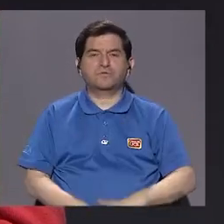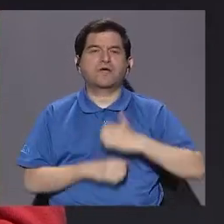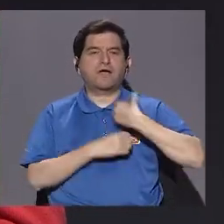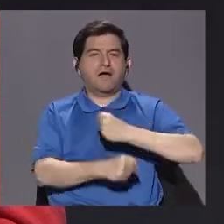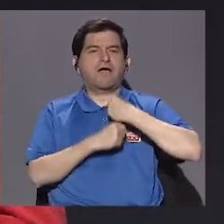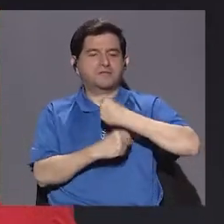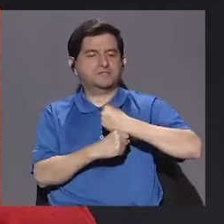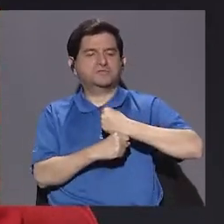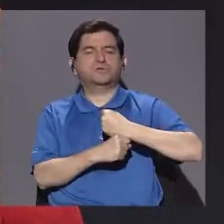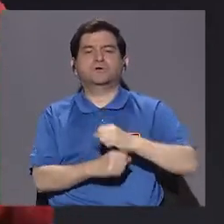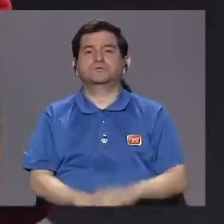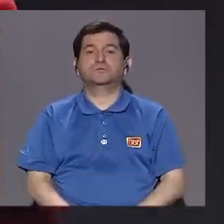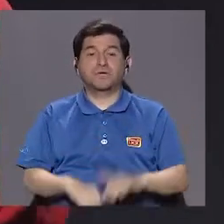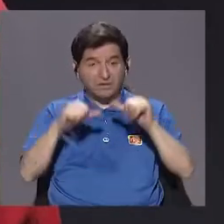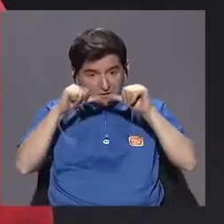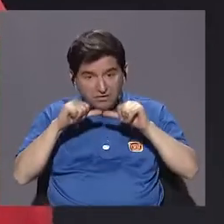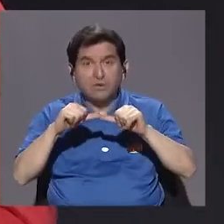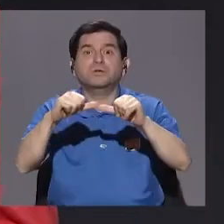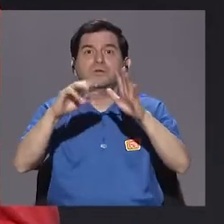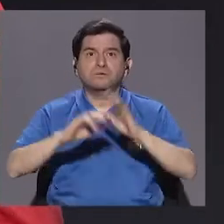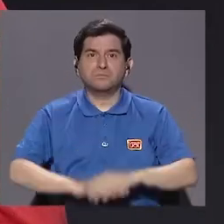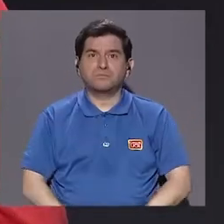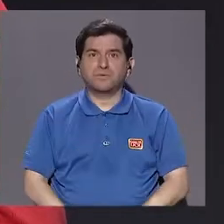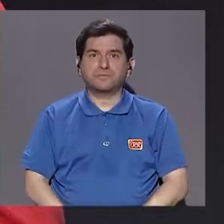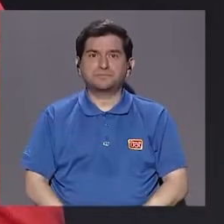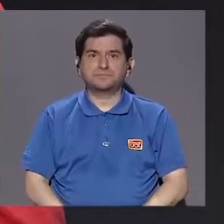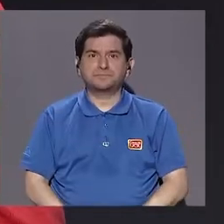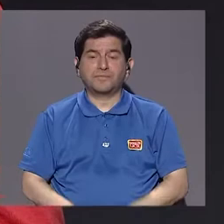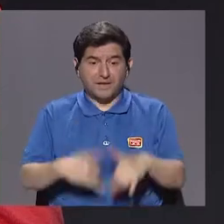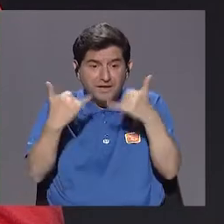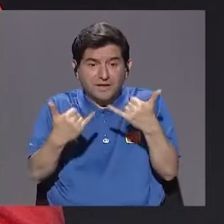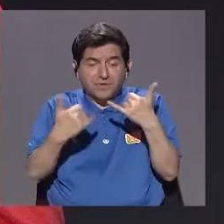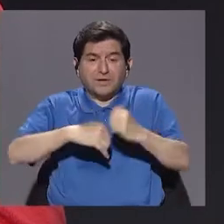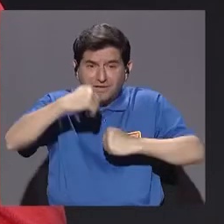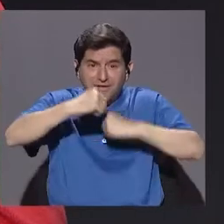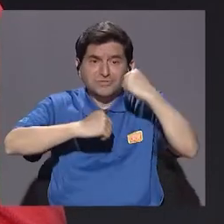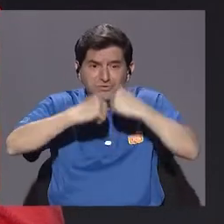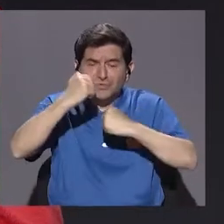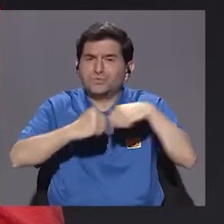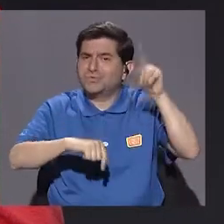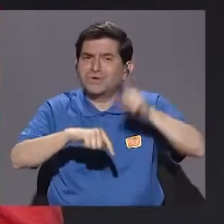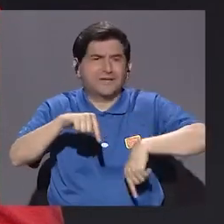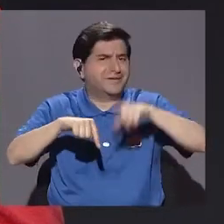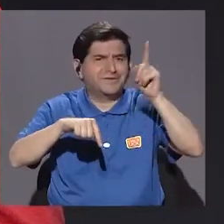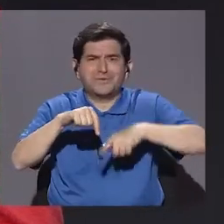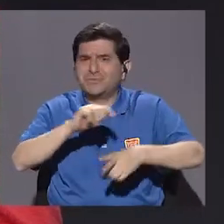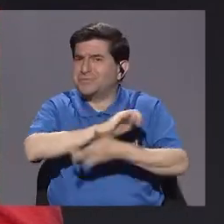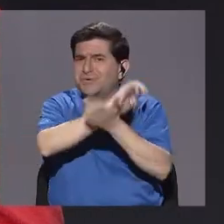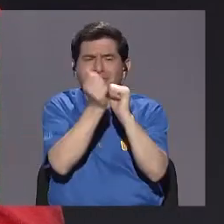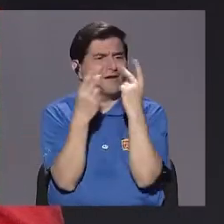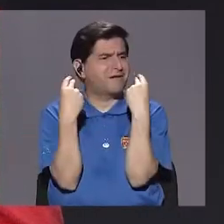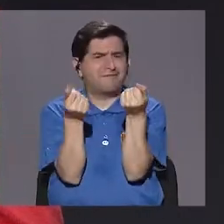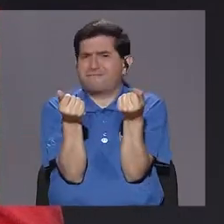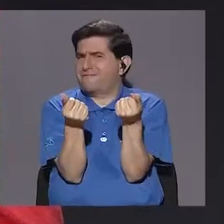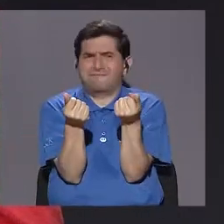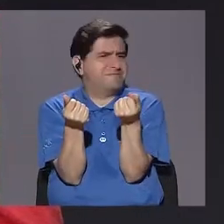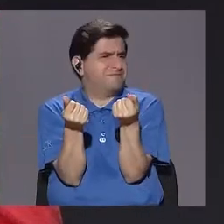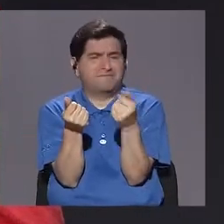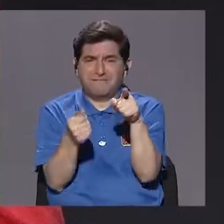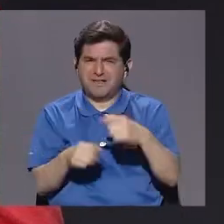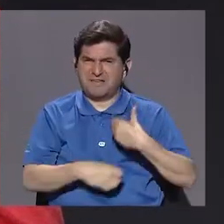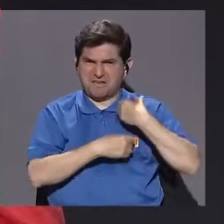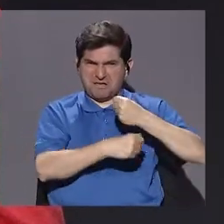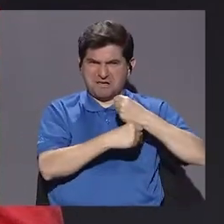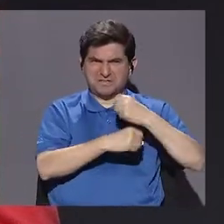ejércitos y sigue eso hay presente y son estructuras que no se pueden cambiar de la noche a mañana es esos